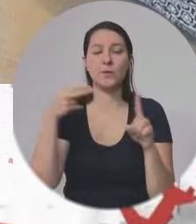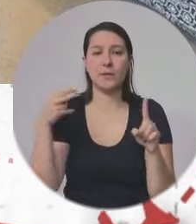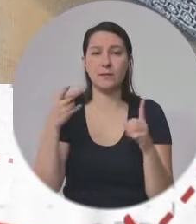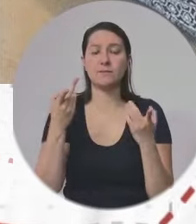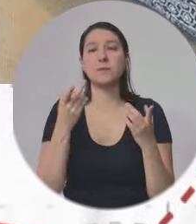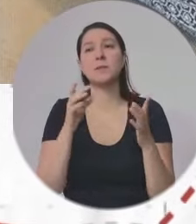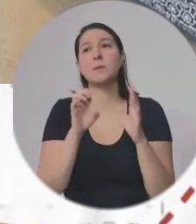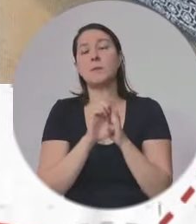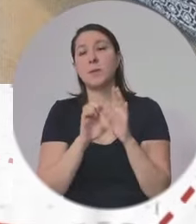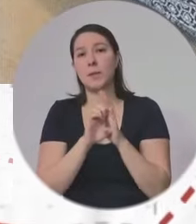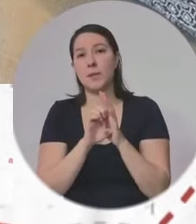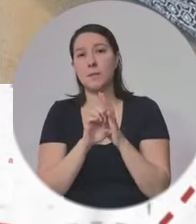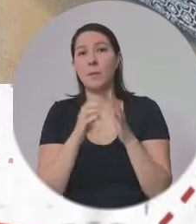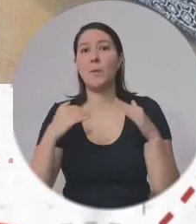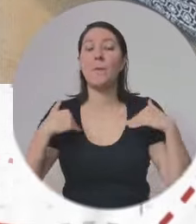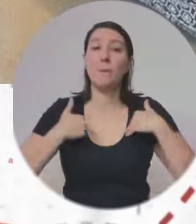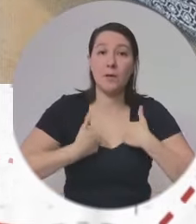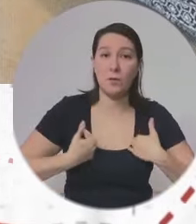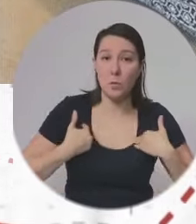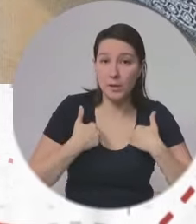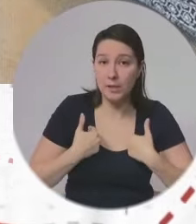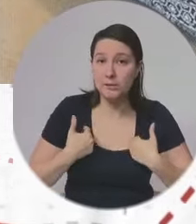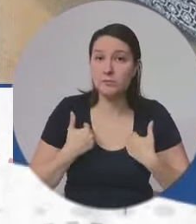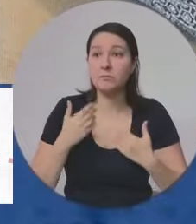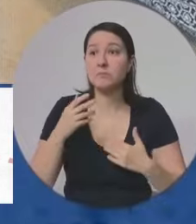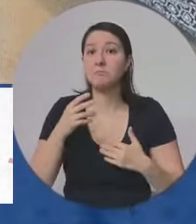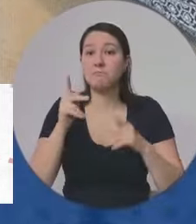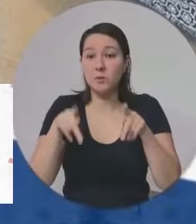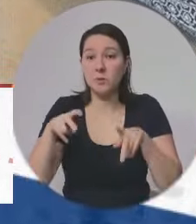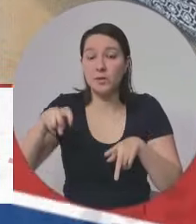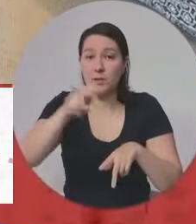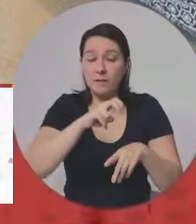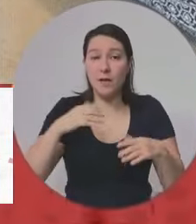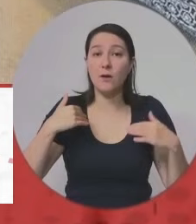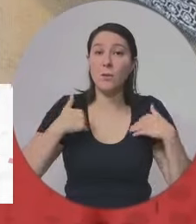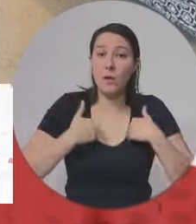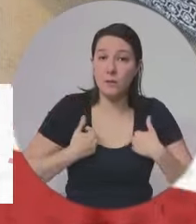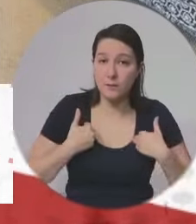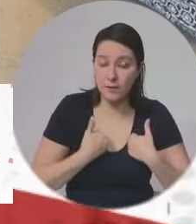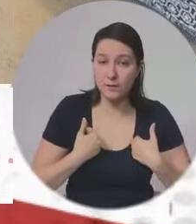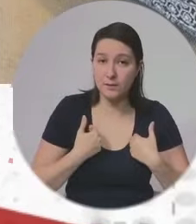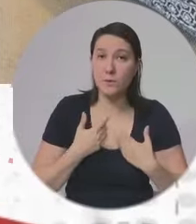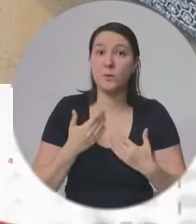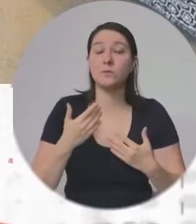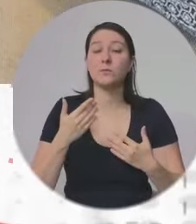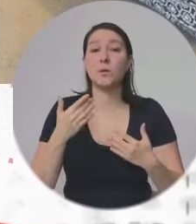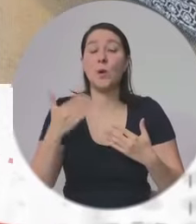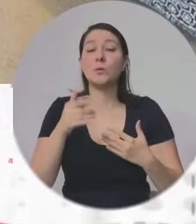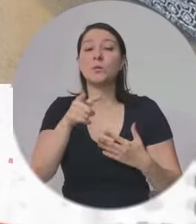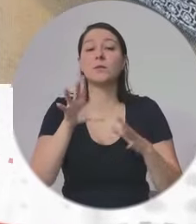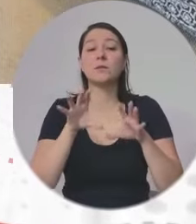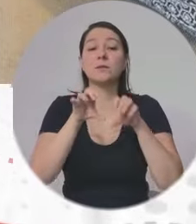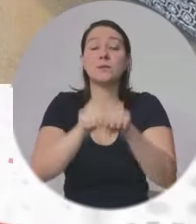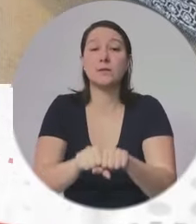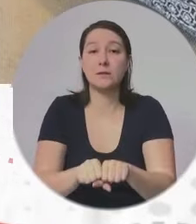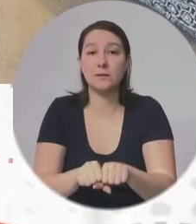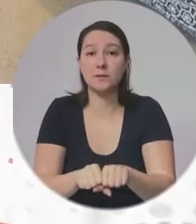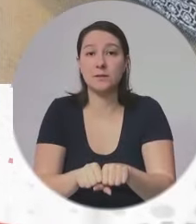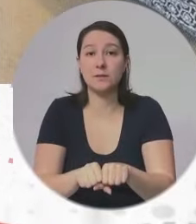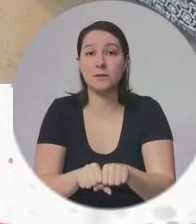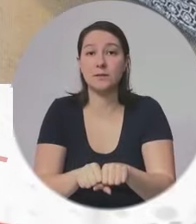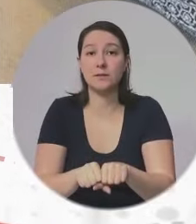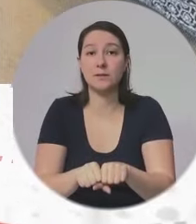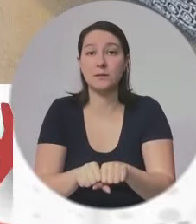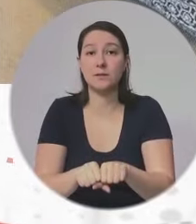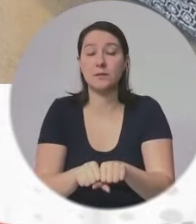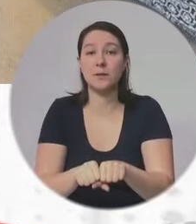ejemplo mascotas para las personas que viajan con mascotas es importante que ustedes a la hora de hacer una reserva y lo vamos a ver a continuación vean las